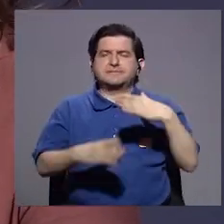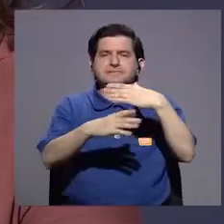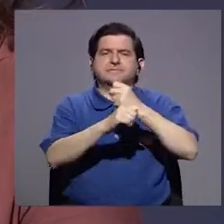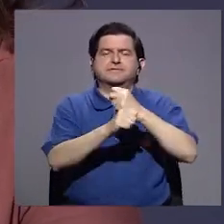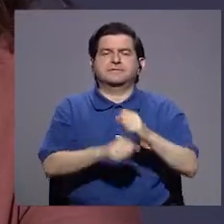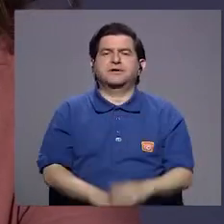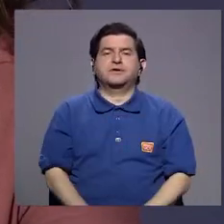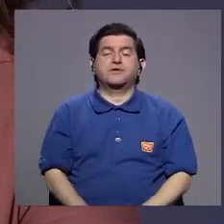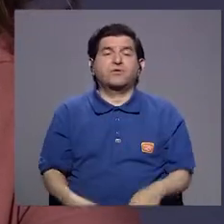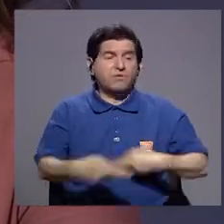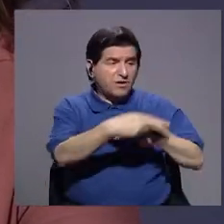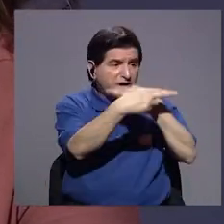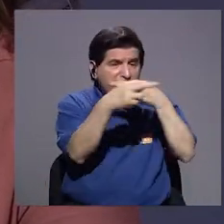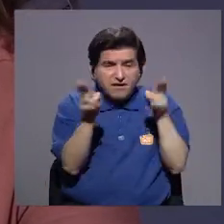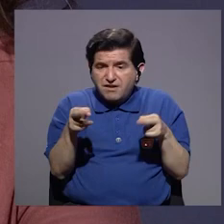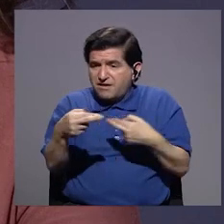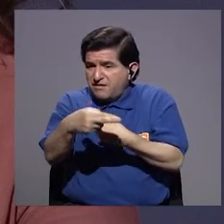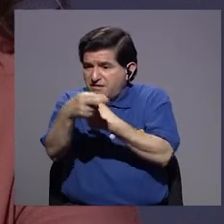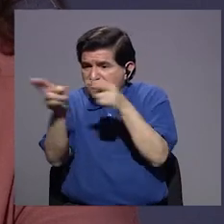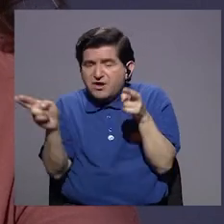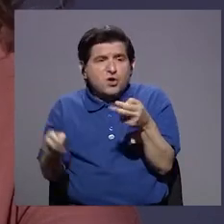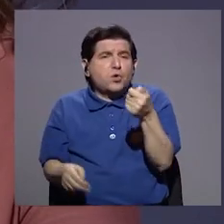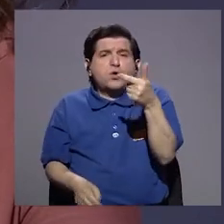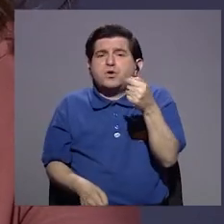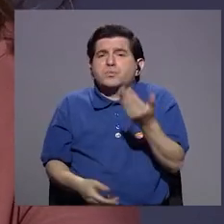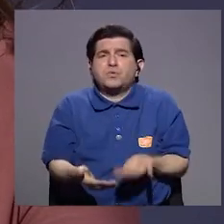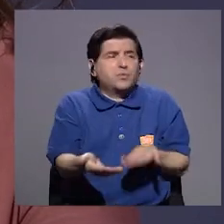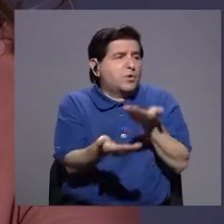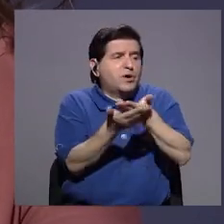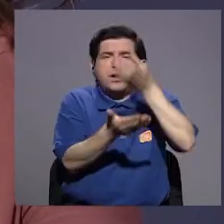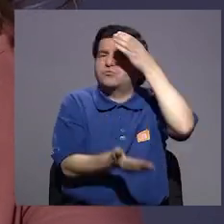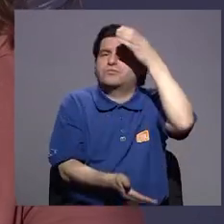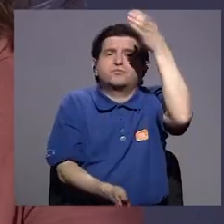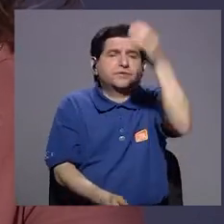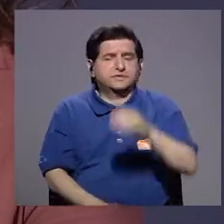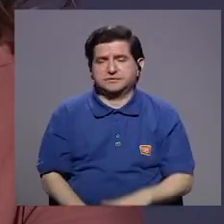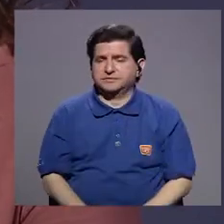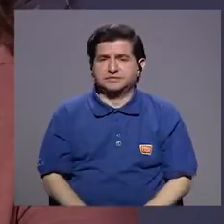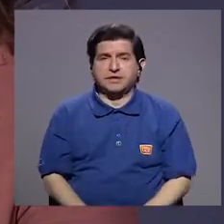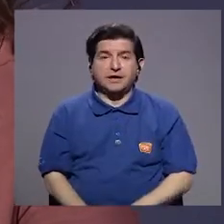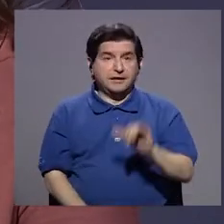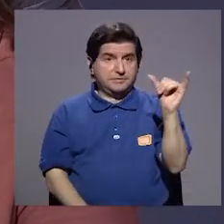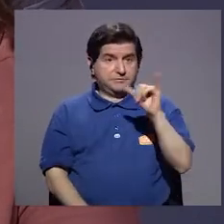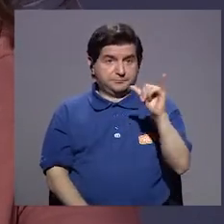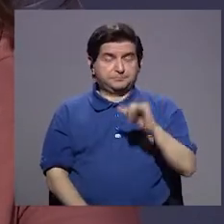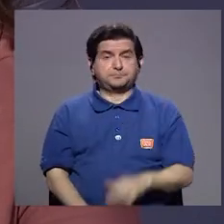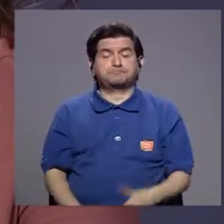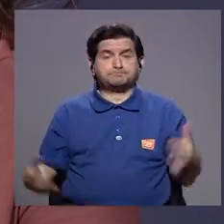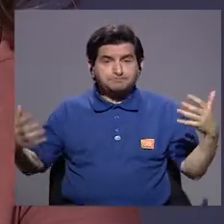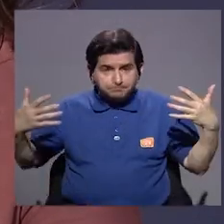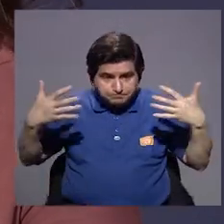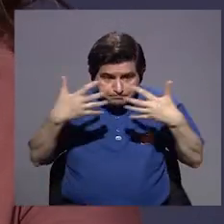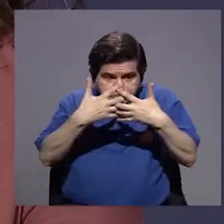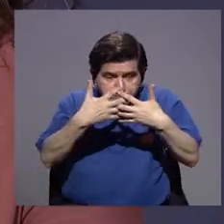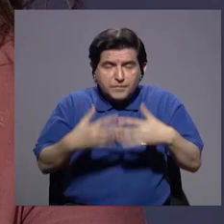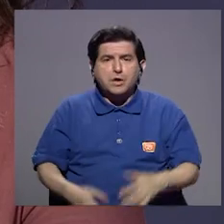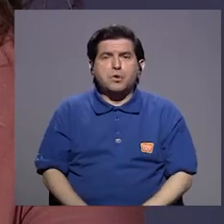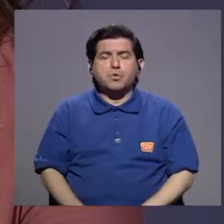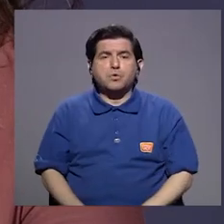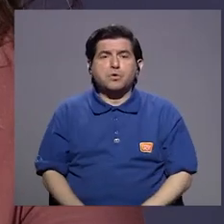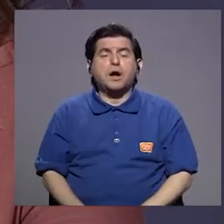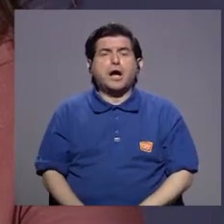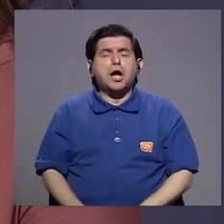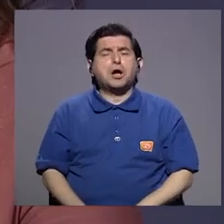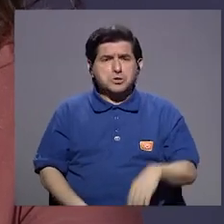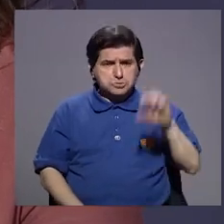porque efectivamente en las regiones hay poca oferta cultural. Coincide además con una disposición de